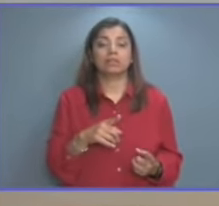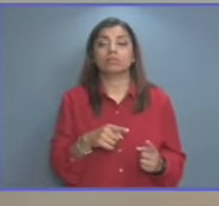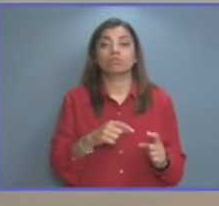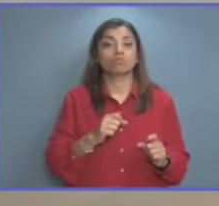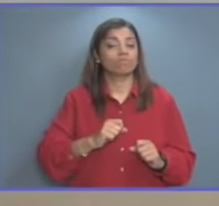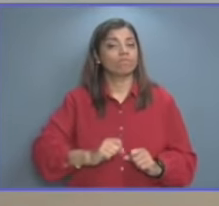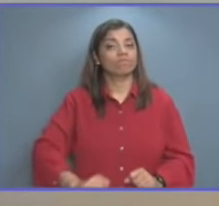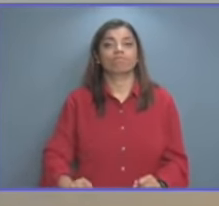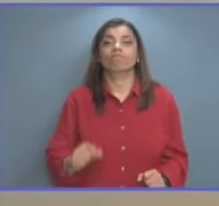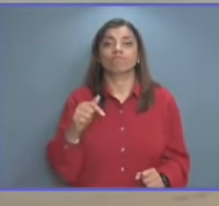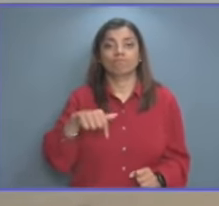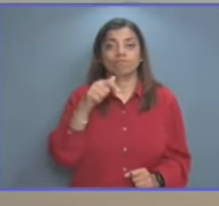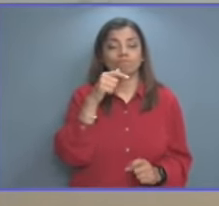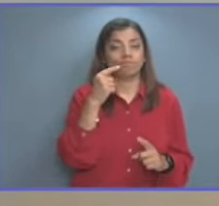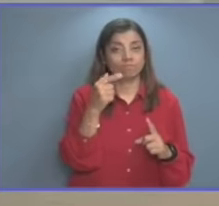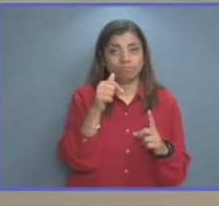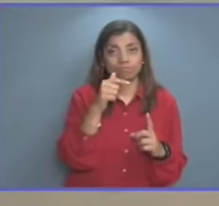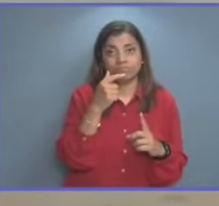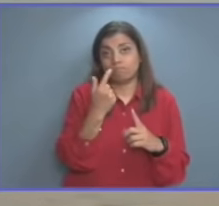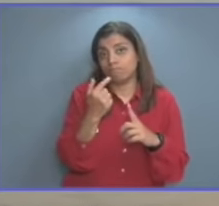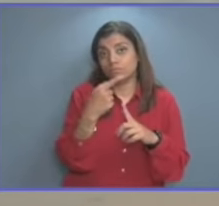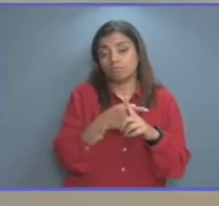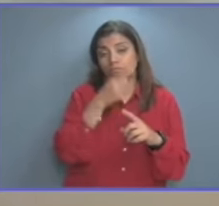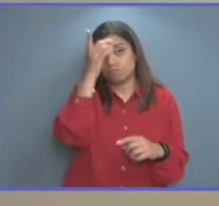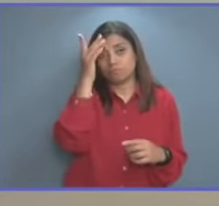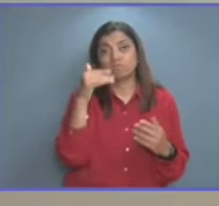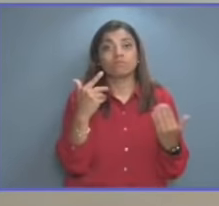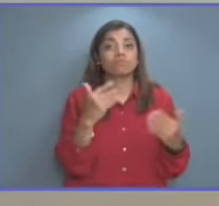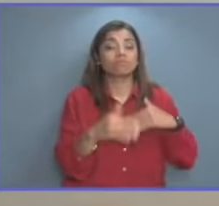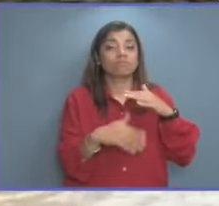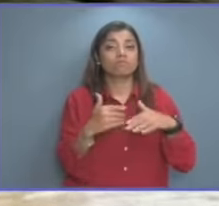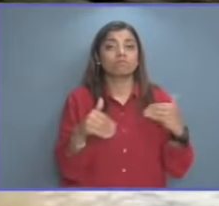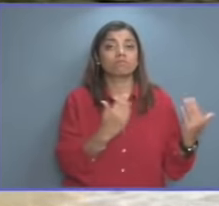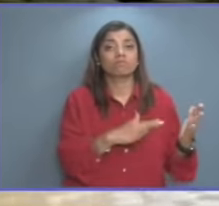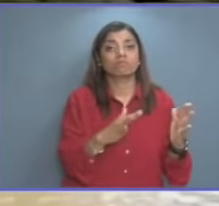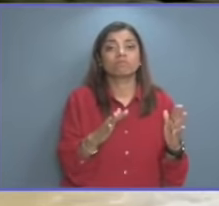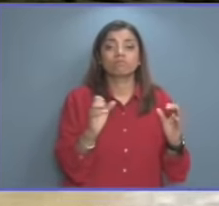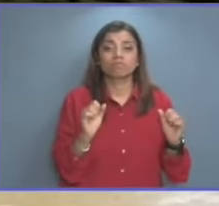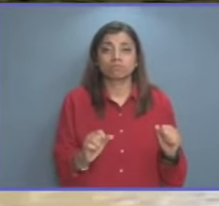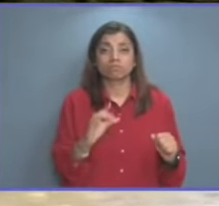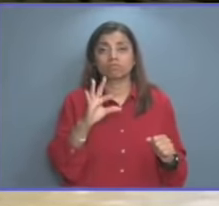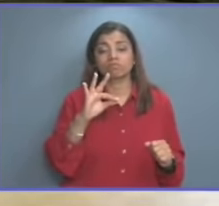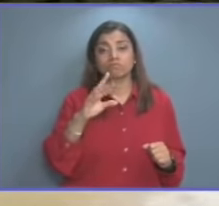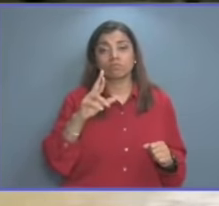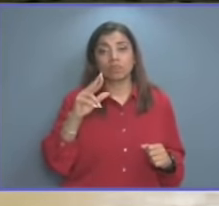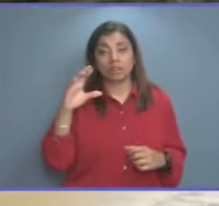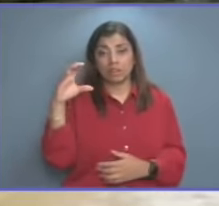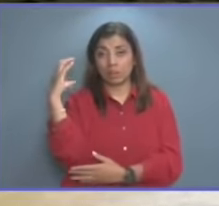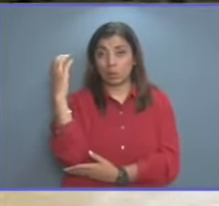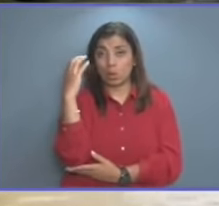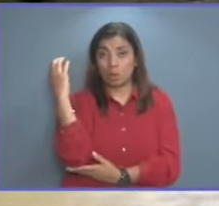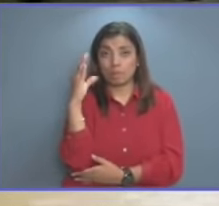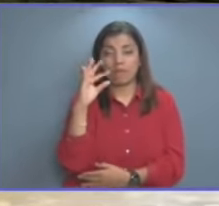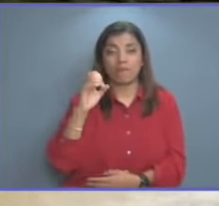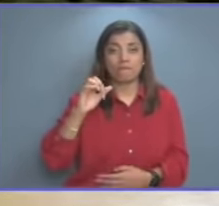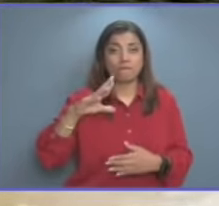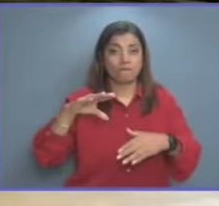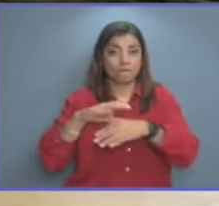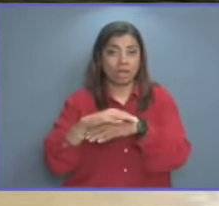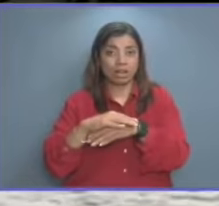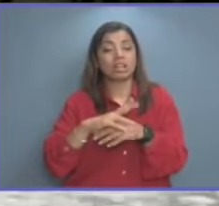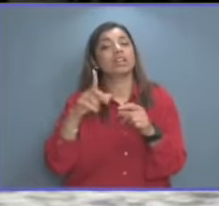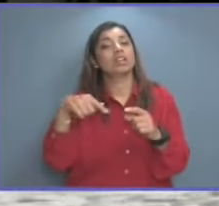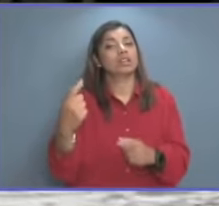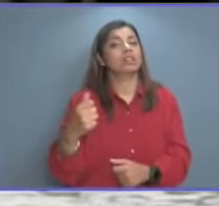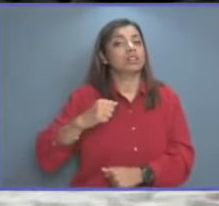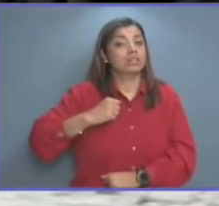de semana en medio de las violentas disputas entre residencias de las extintas farc y guerrilleros del ejército de liberación nacional en